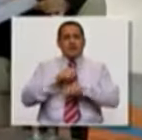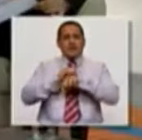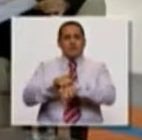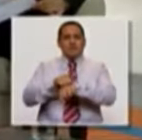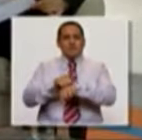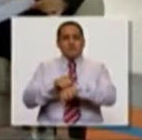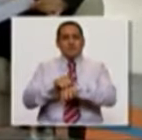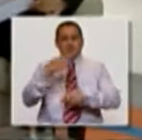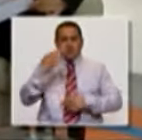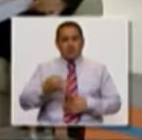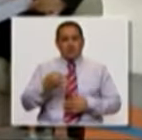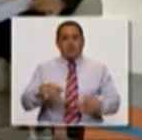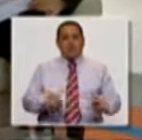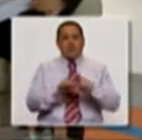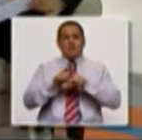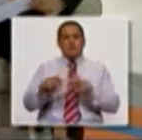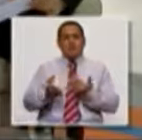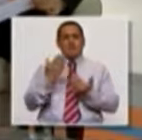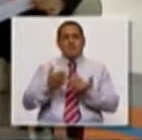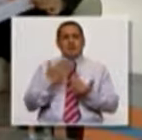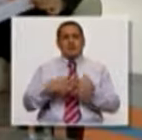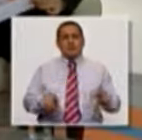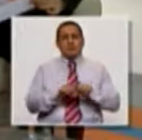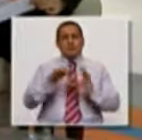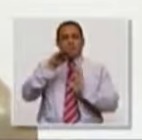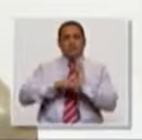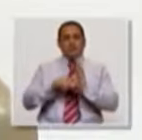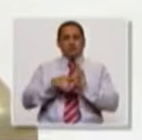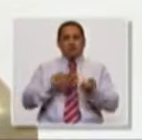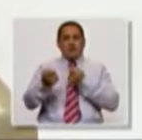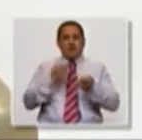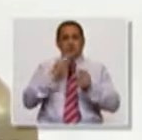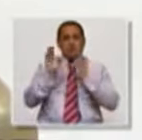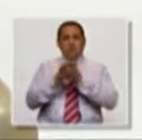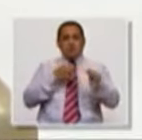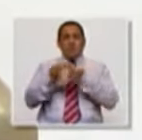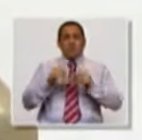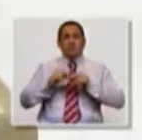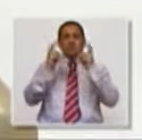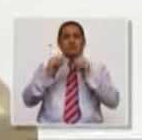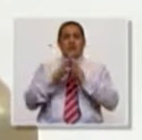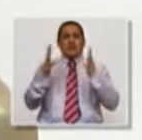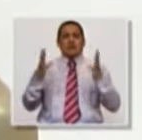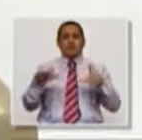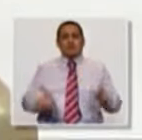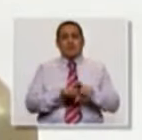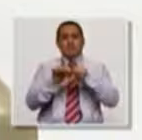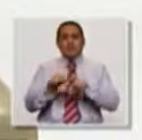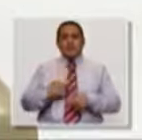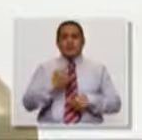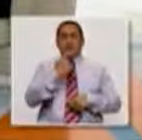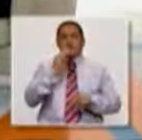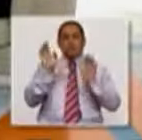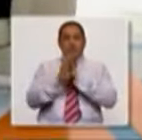rápida, efectiva, más sencilla y con menos trámites, ¿no? Por decirlo en términos amplios, ¿no? Claro, y si es